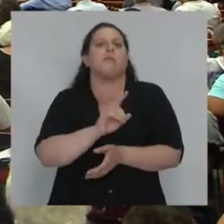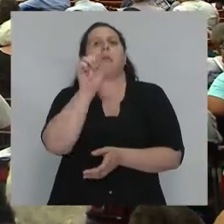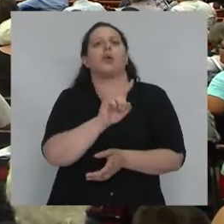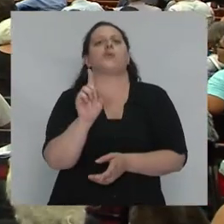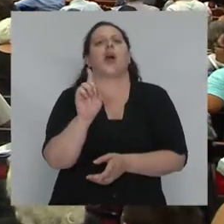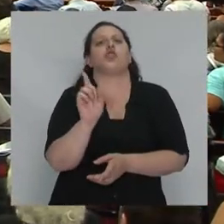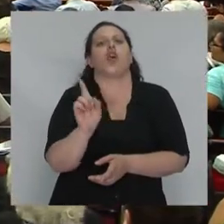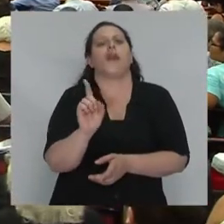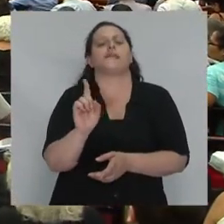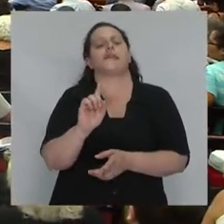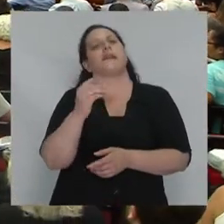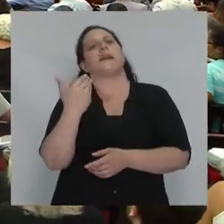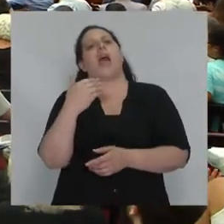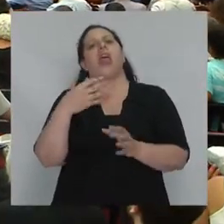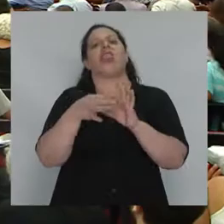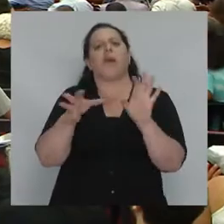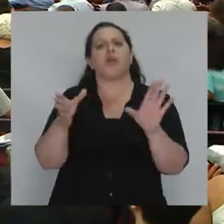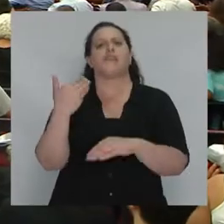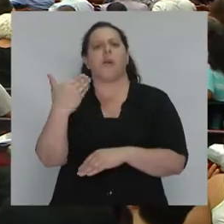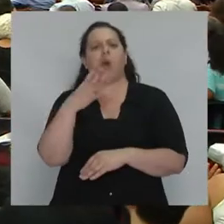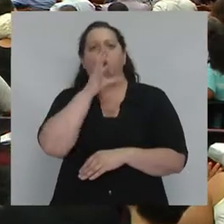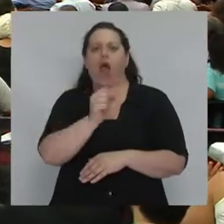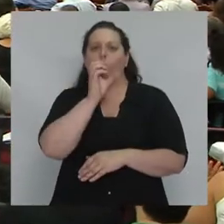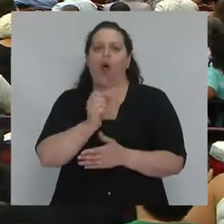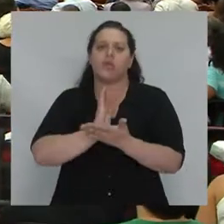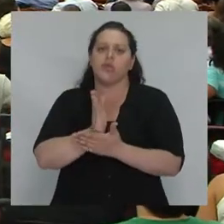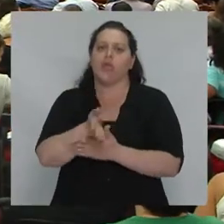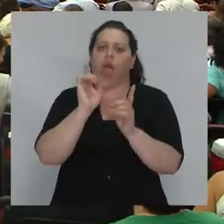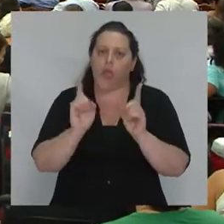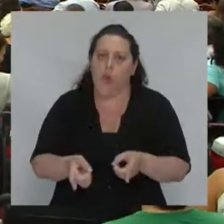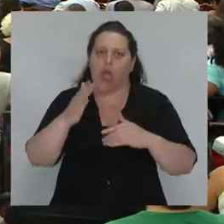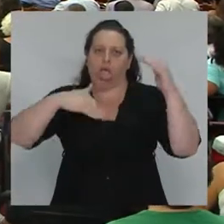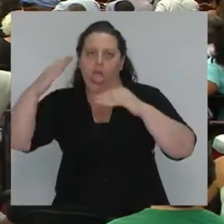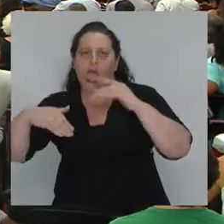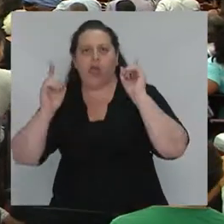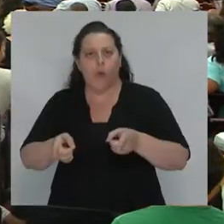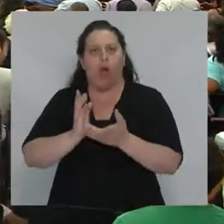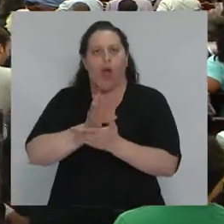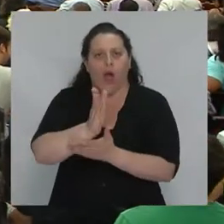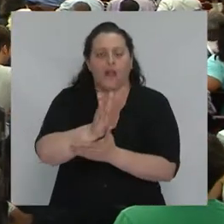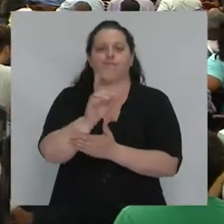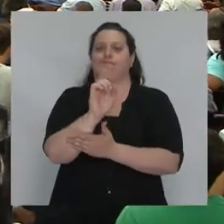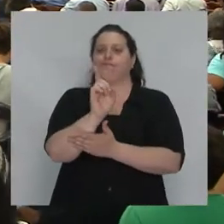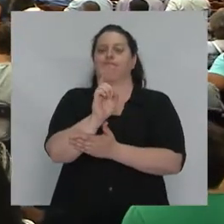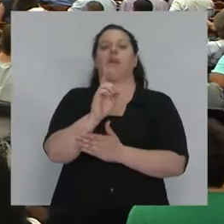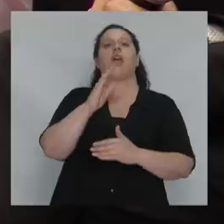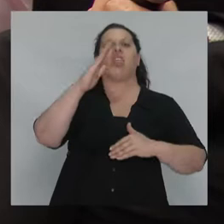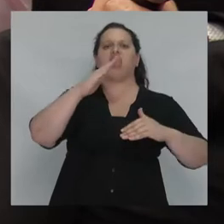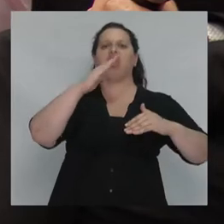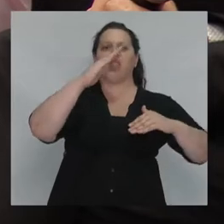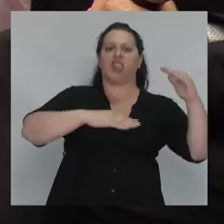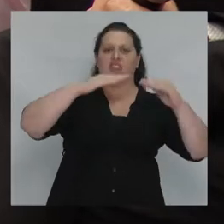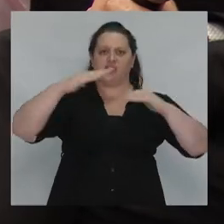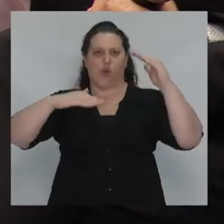puede resistir la democracia tanta desigualdad, sino si puede resistir la desigualdad tan poca